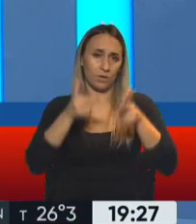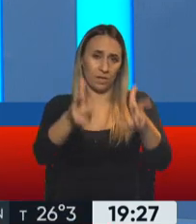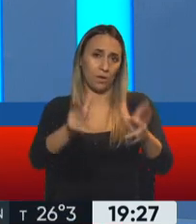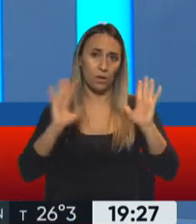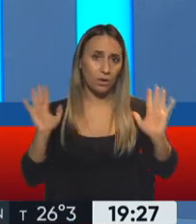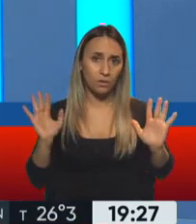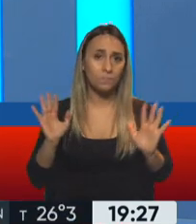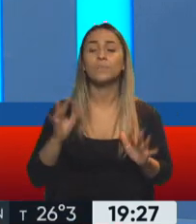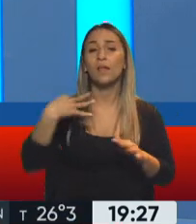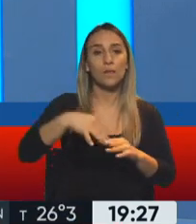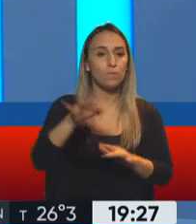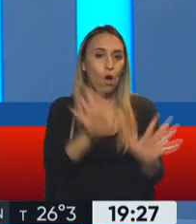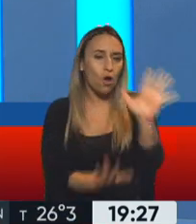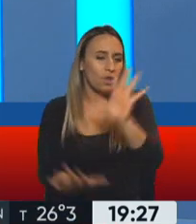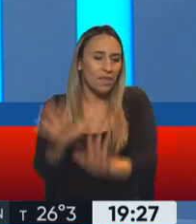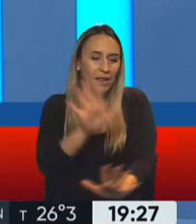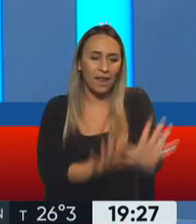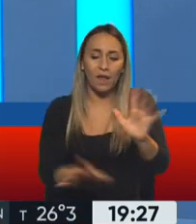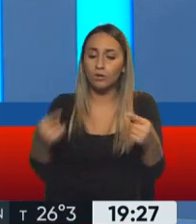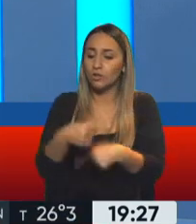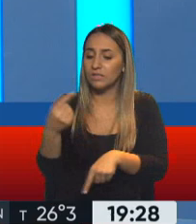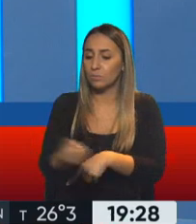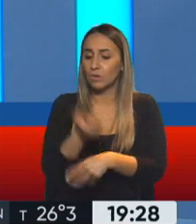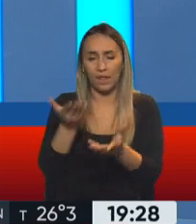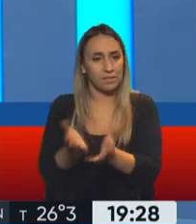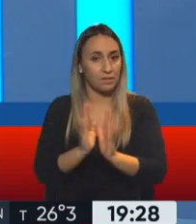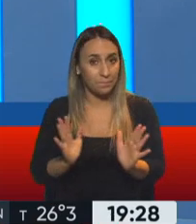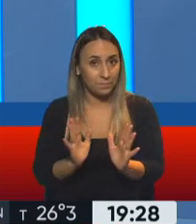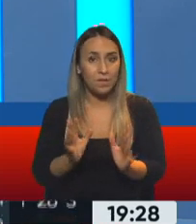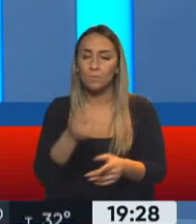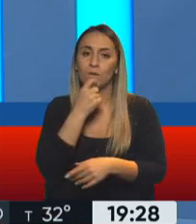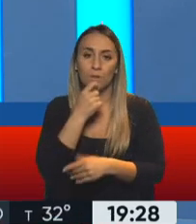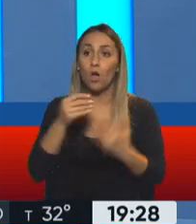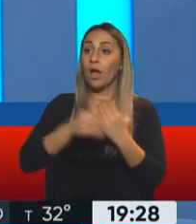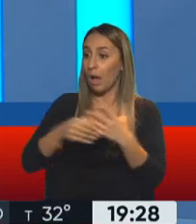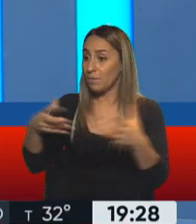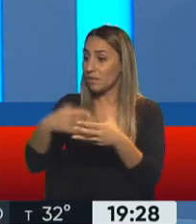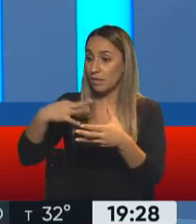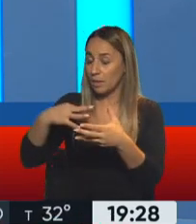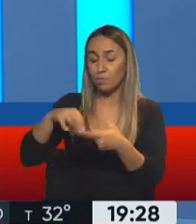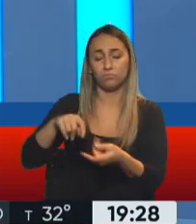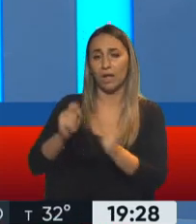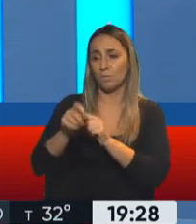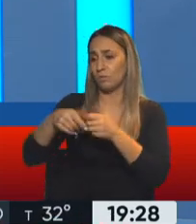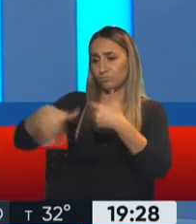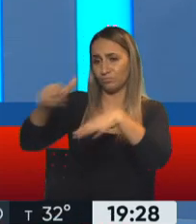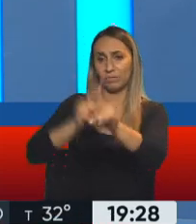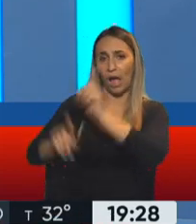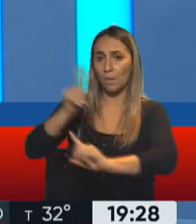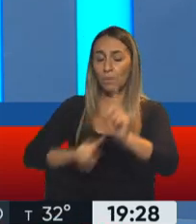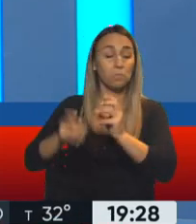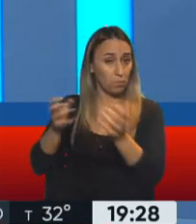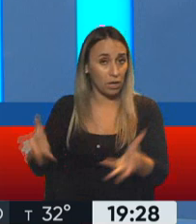ordenar, hay que reordenar, mejor dicho, lo que haya que ordenar. Si eso implica eventualmente cambio de gabinete, bueno, será cambio de gabinete. O si eso implica con el mismo